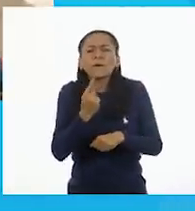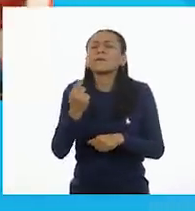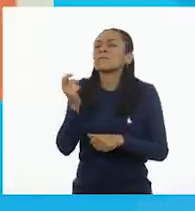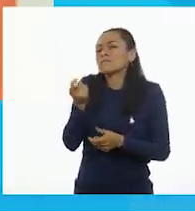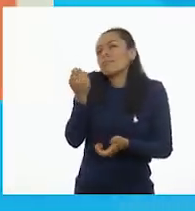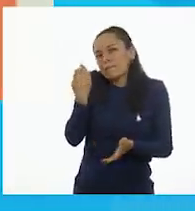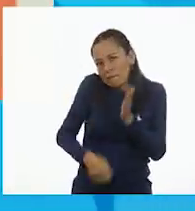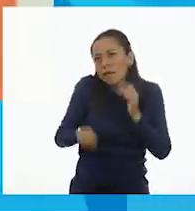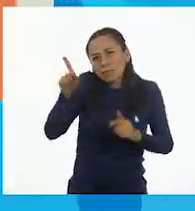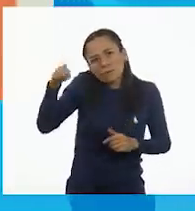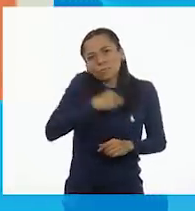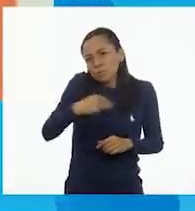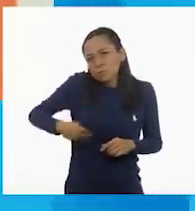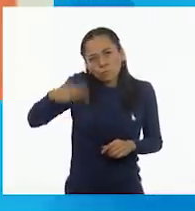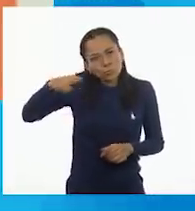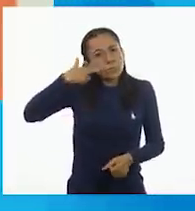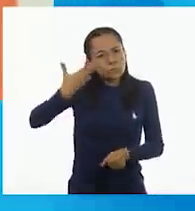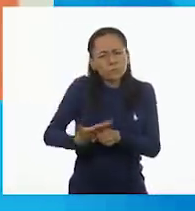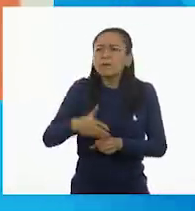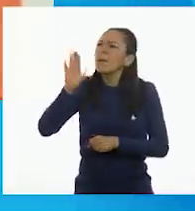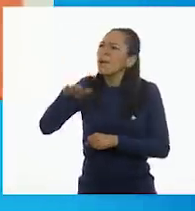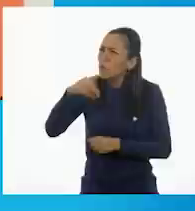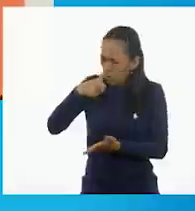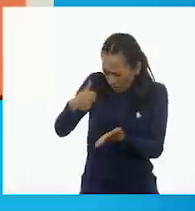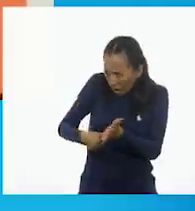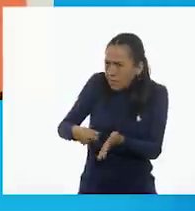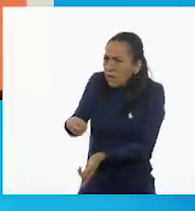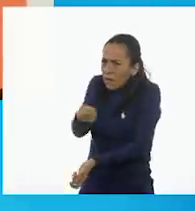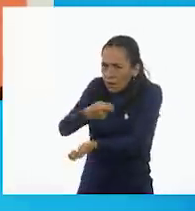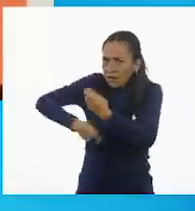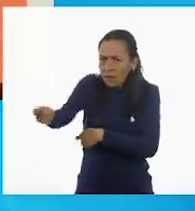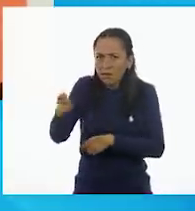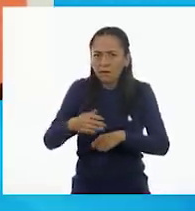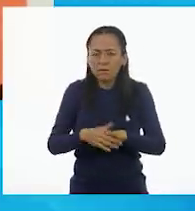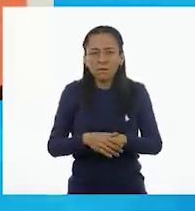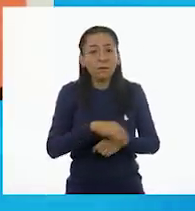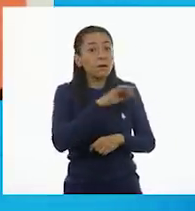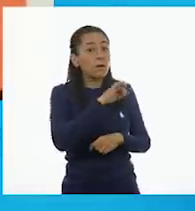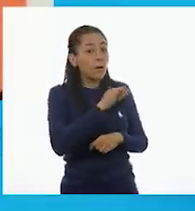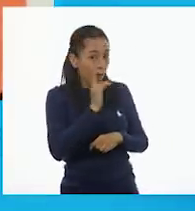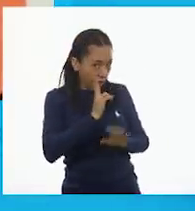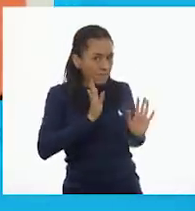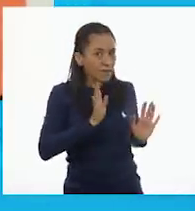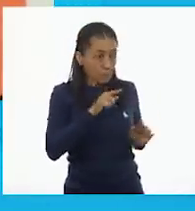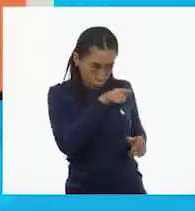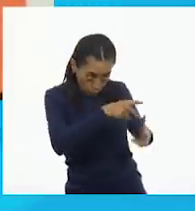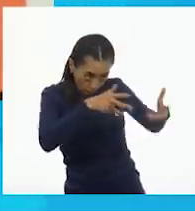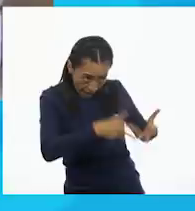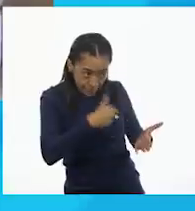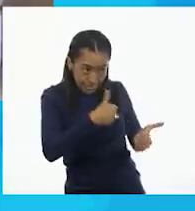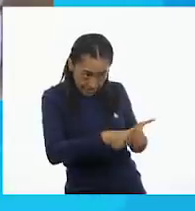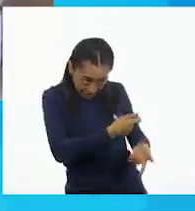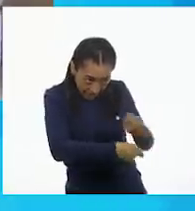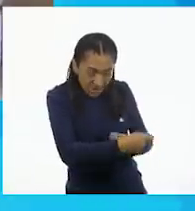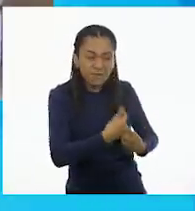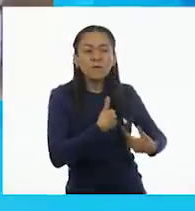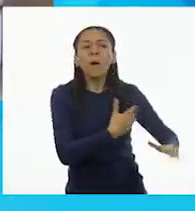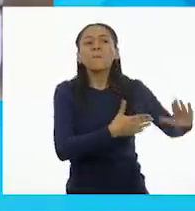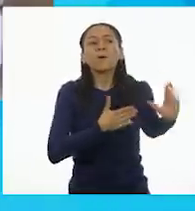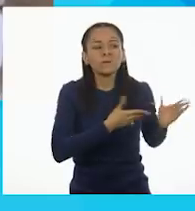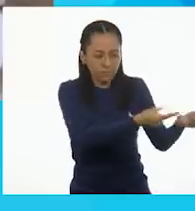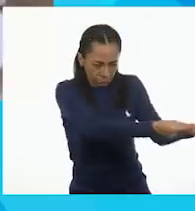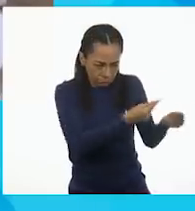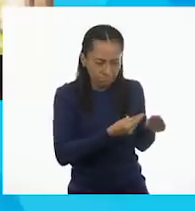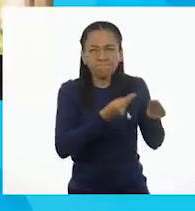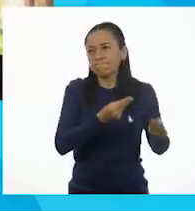rampas? Hagamos algo. Si tú escribes esa carta, yo mañana mismo me comprometo a entregarla. ¿Sabes? Bueno, y ya pásenle